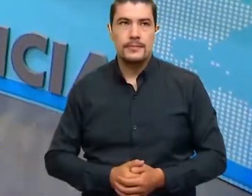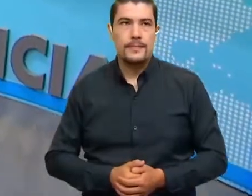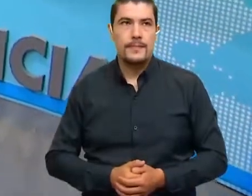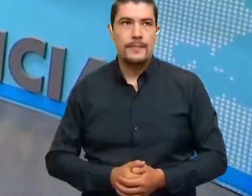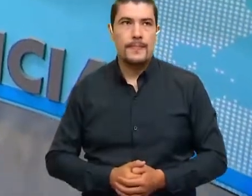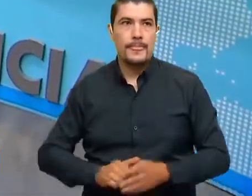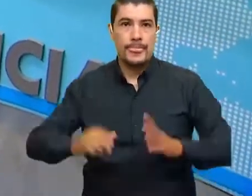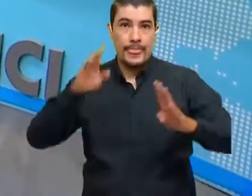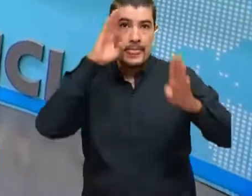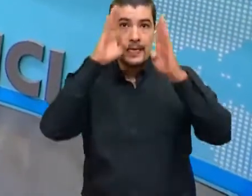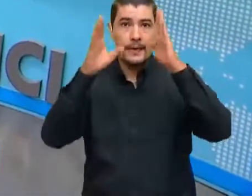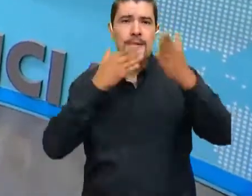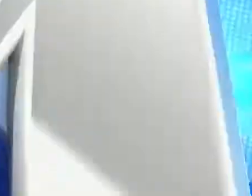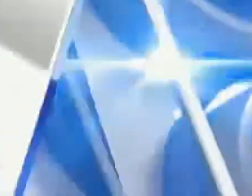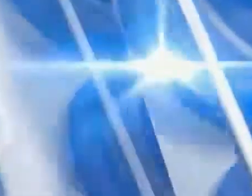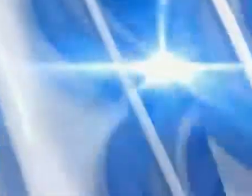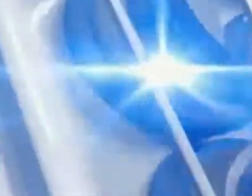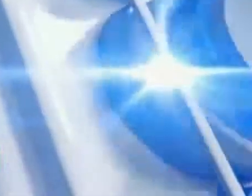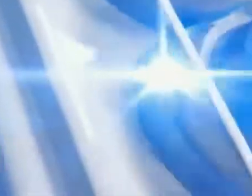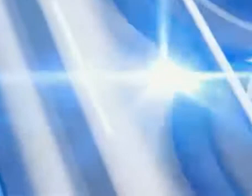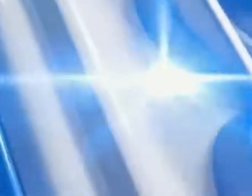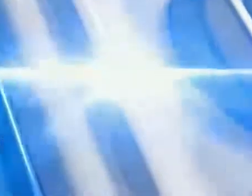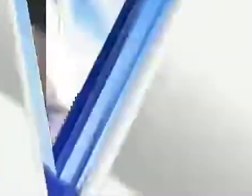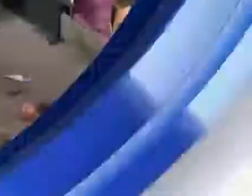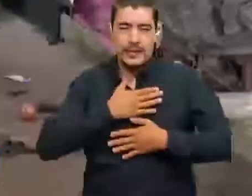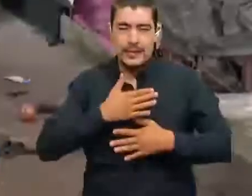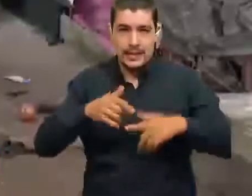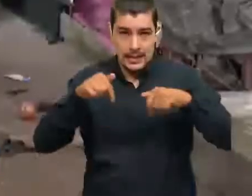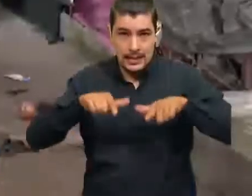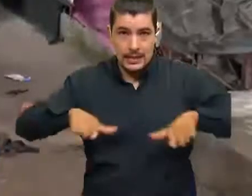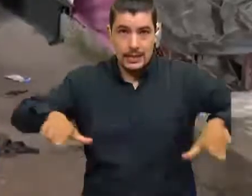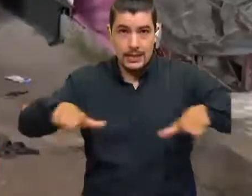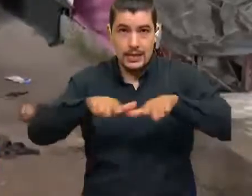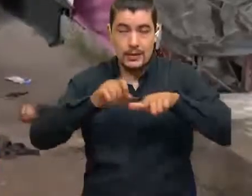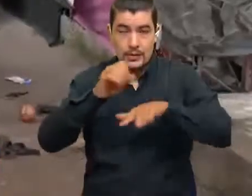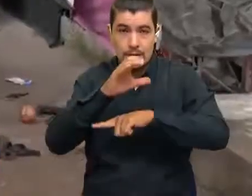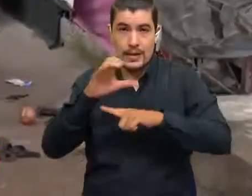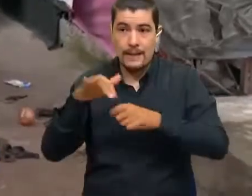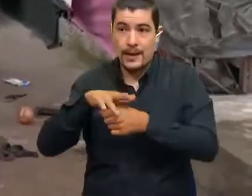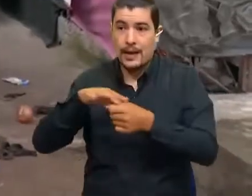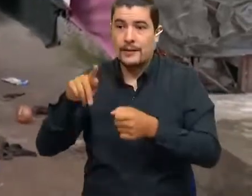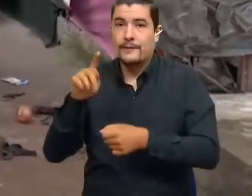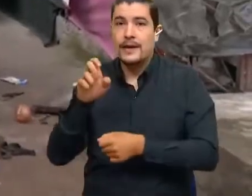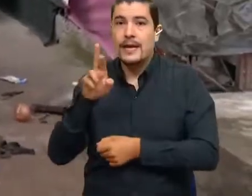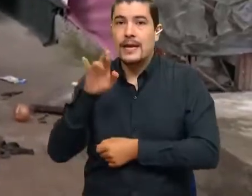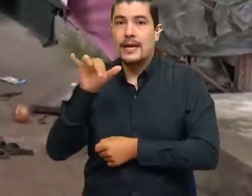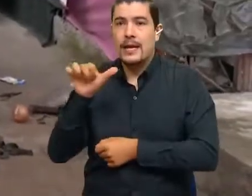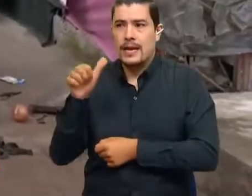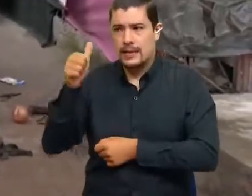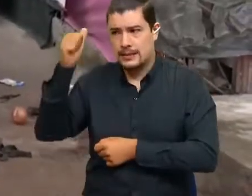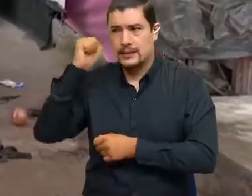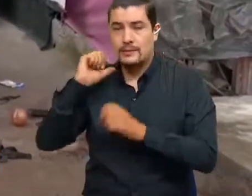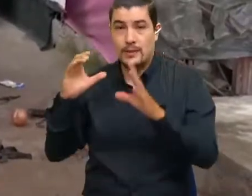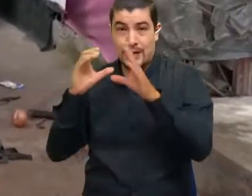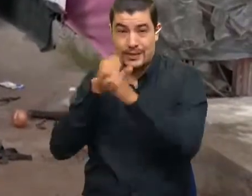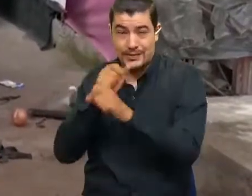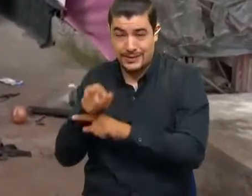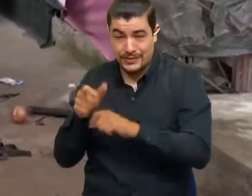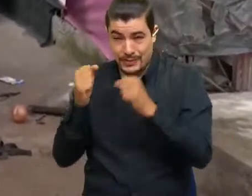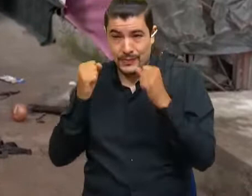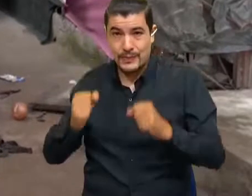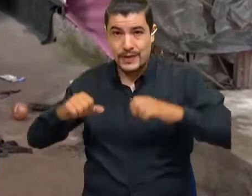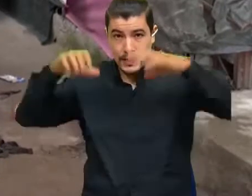hola buenas tardes compañeros los saludo a esta hora aquí desde el sector occidental de la ciudad de bucaramanga en el barrio la feria en donde anoche tras las lluvias que se